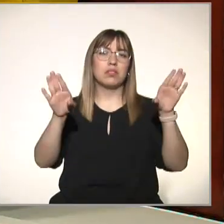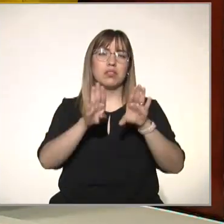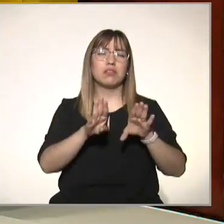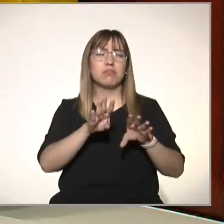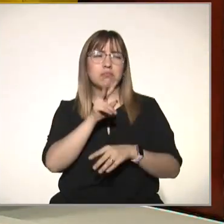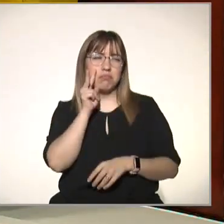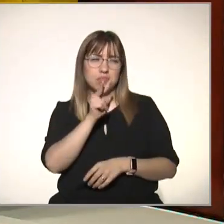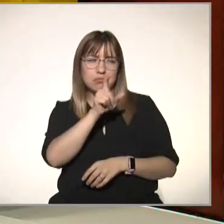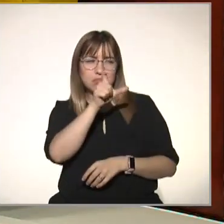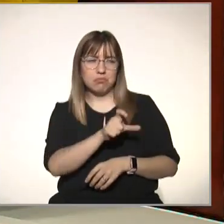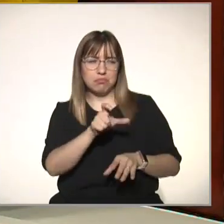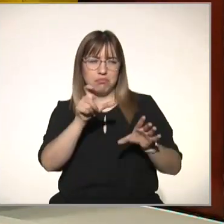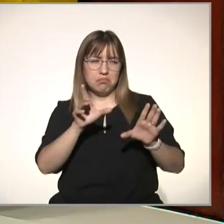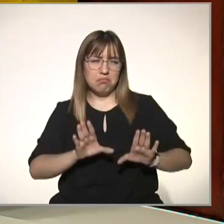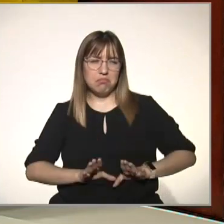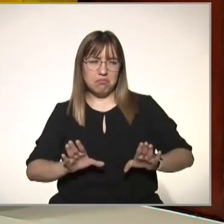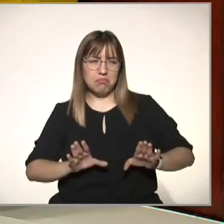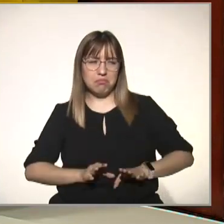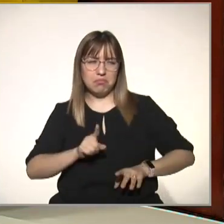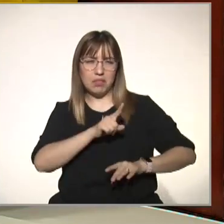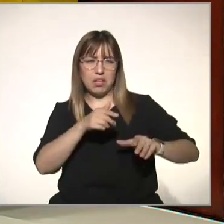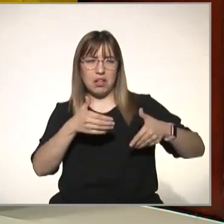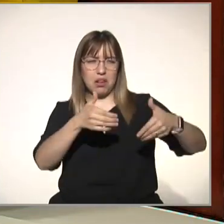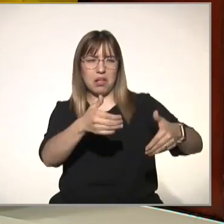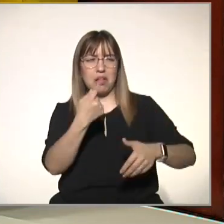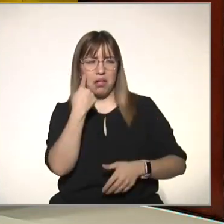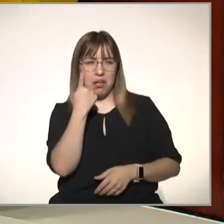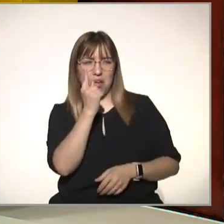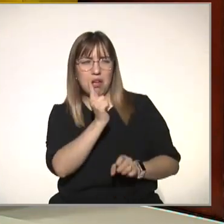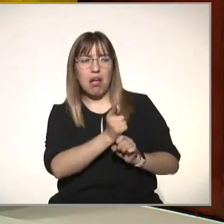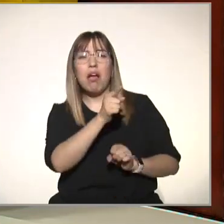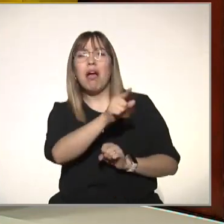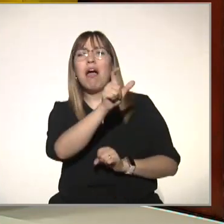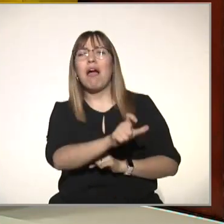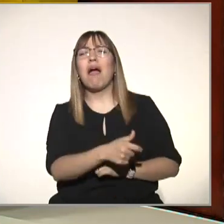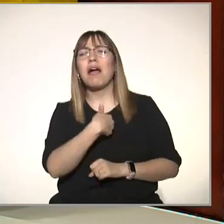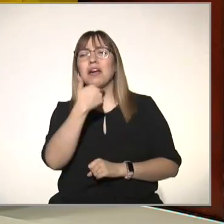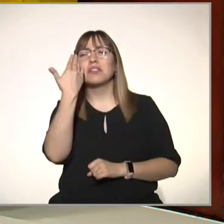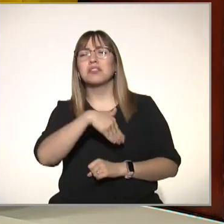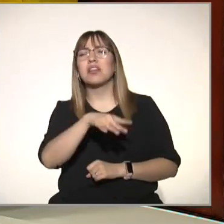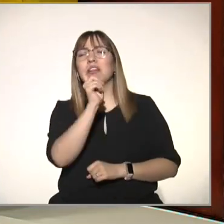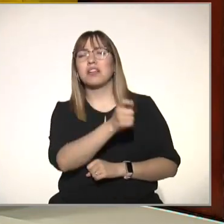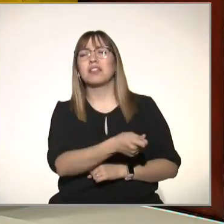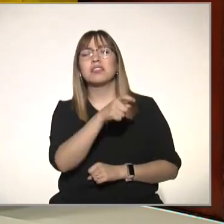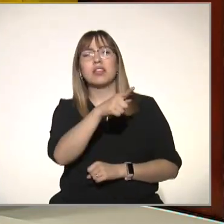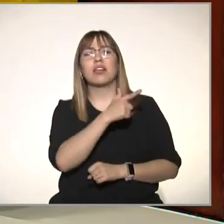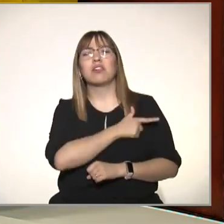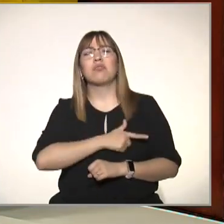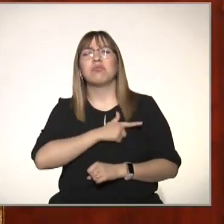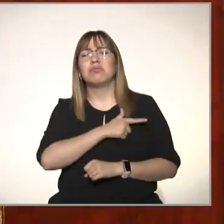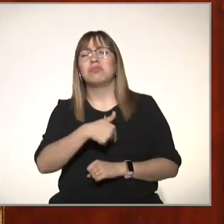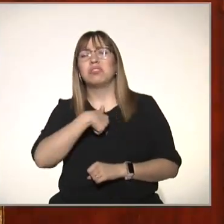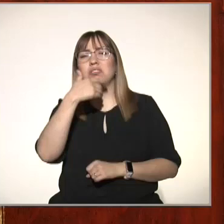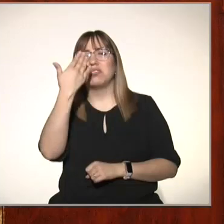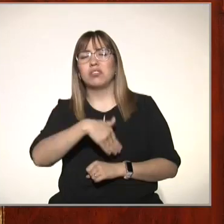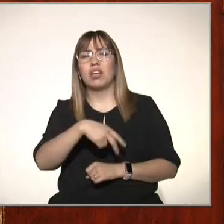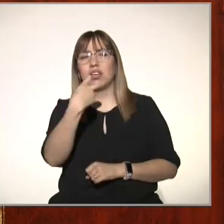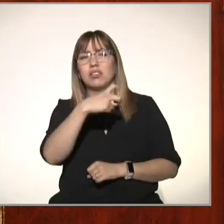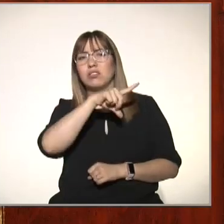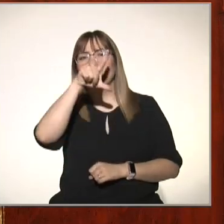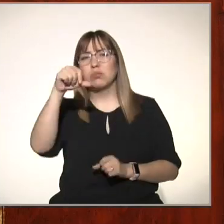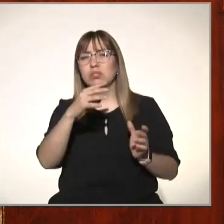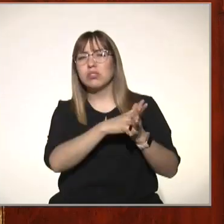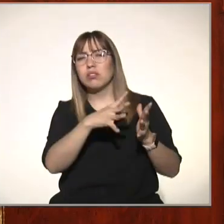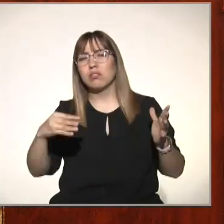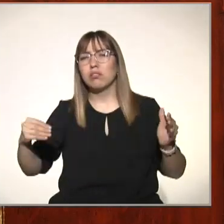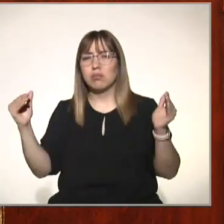suponemos, y a partir de eso ya pensamos que podemos concluir quién es esa persona. Eso ¿Y qué le gusta? ¿Y qué le ¿Y qué debe gusta? hacer, no? Y eso lo reproducimos en la familia.